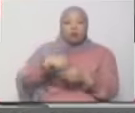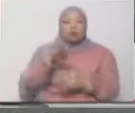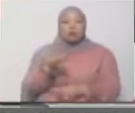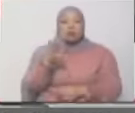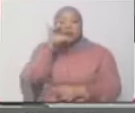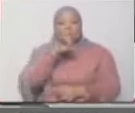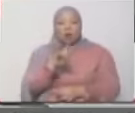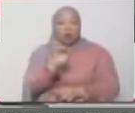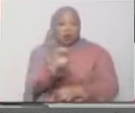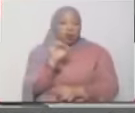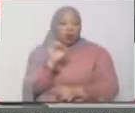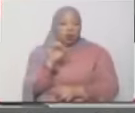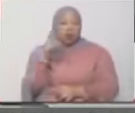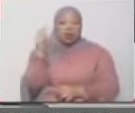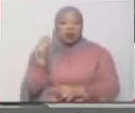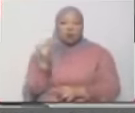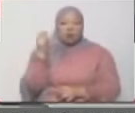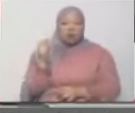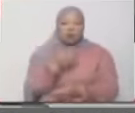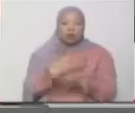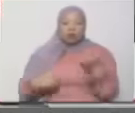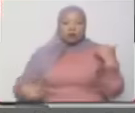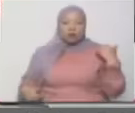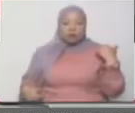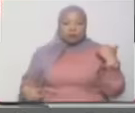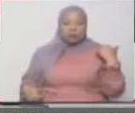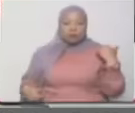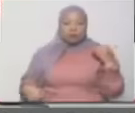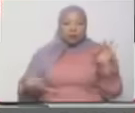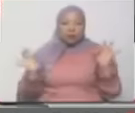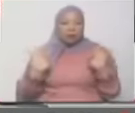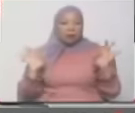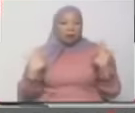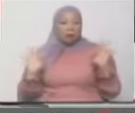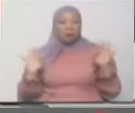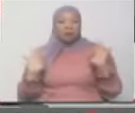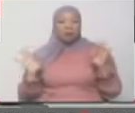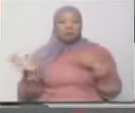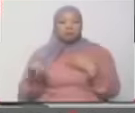para elegir a los diputados y al presidente. Hasta ahí llegaba.